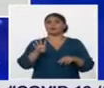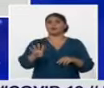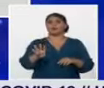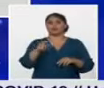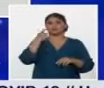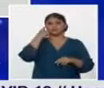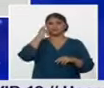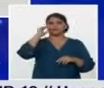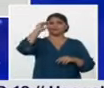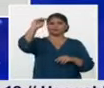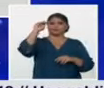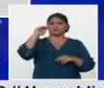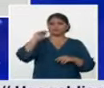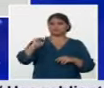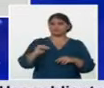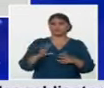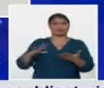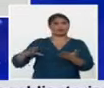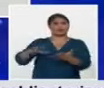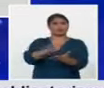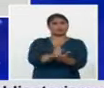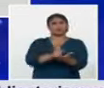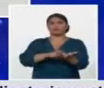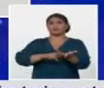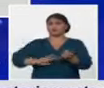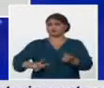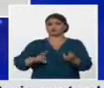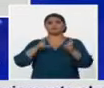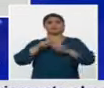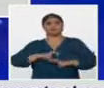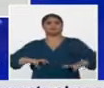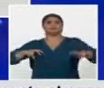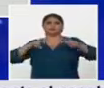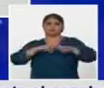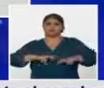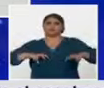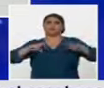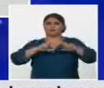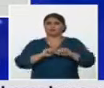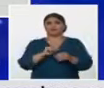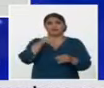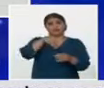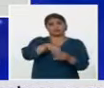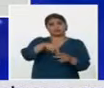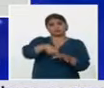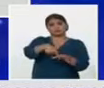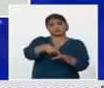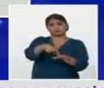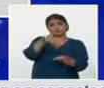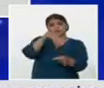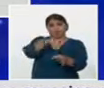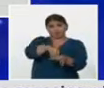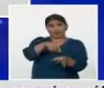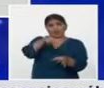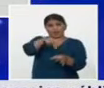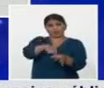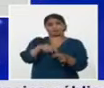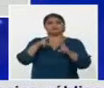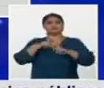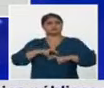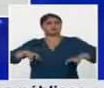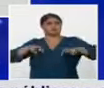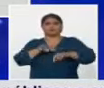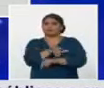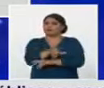de todos los territorios se procesan muestras, incluyendo el municipio especial Isla de la Juventud, de cual se